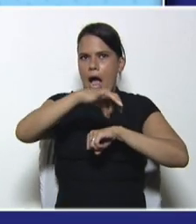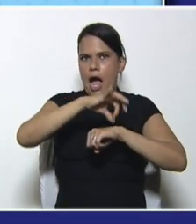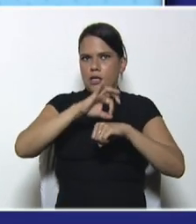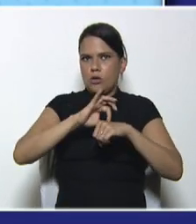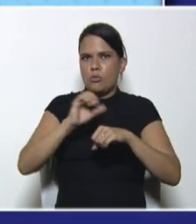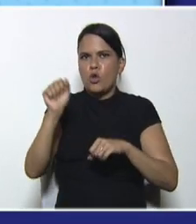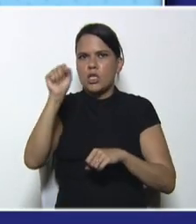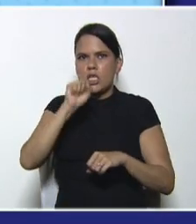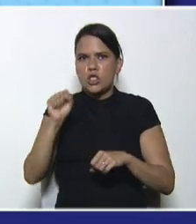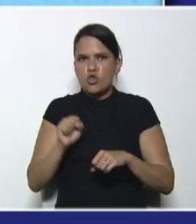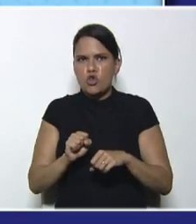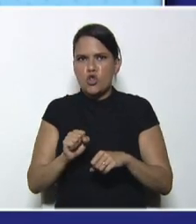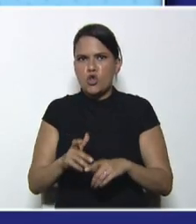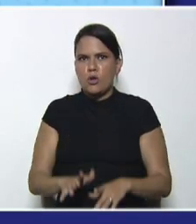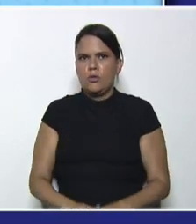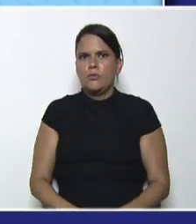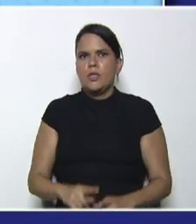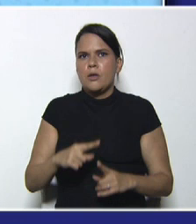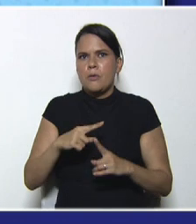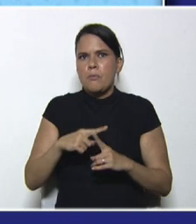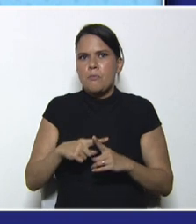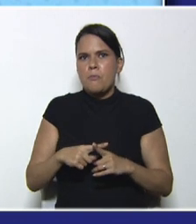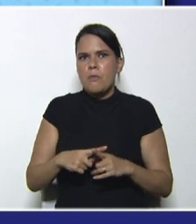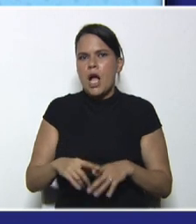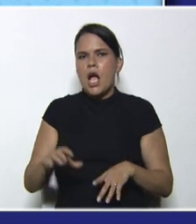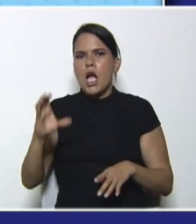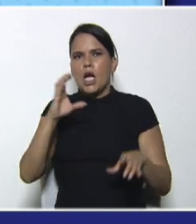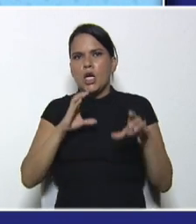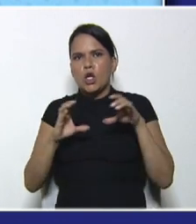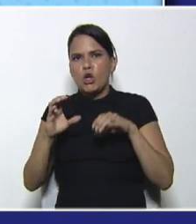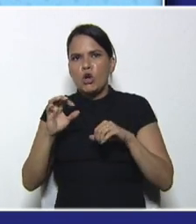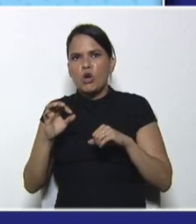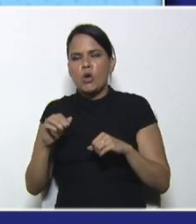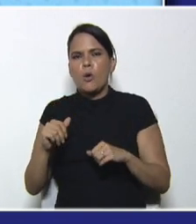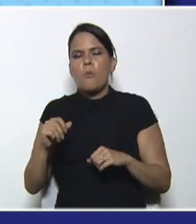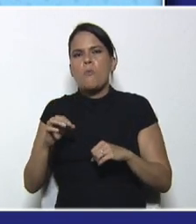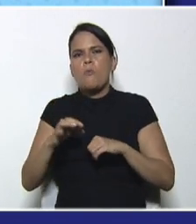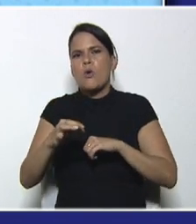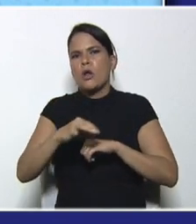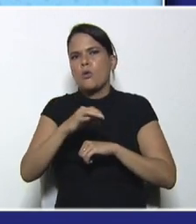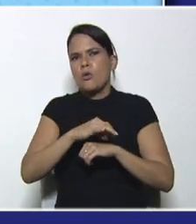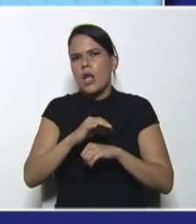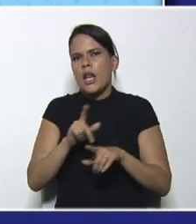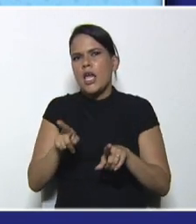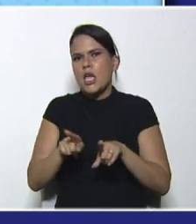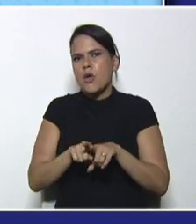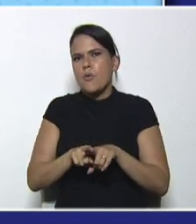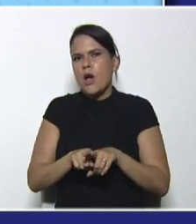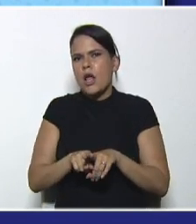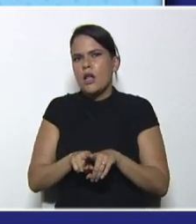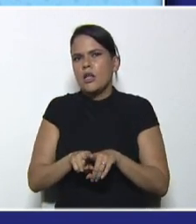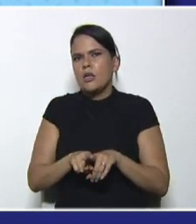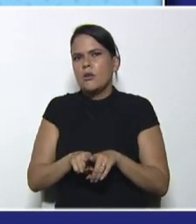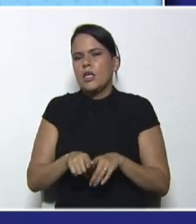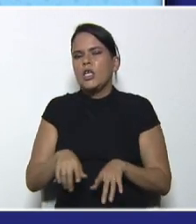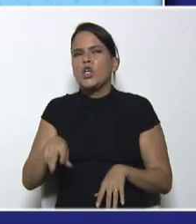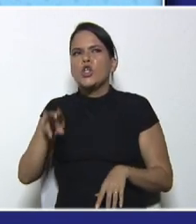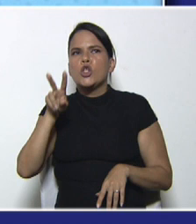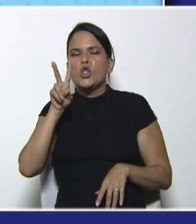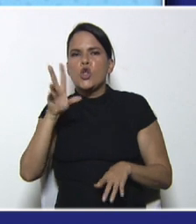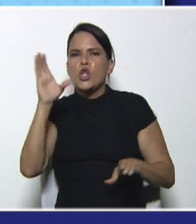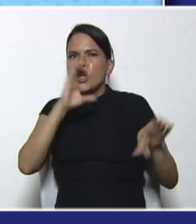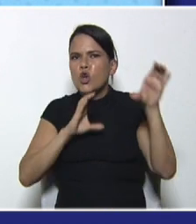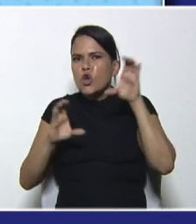más cloro molecular y va a producir 2 moles de cloruro de sodio.